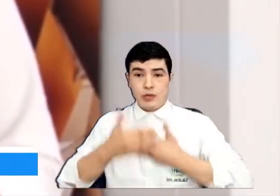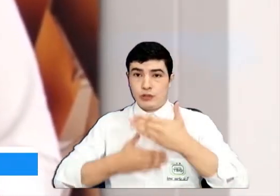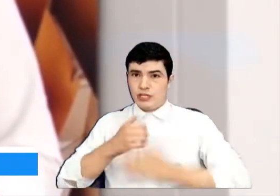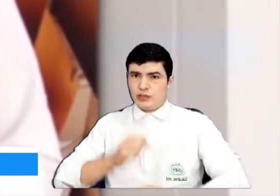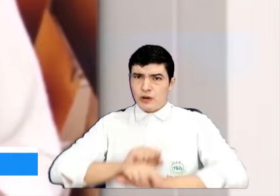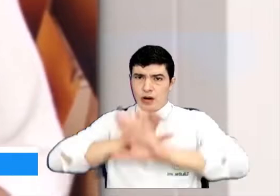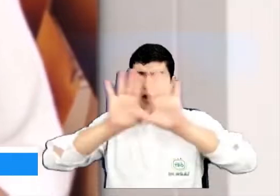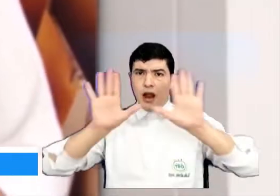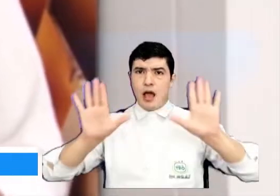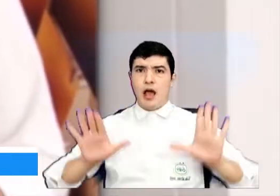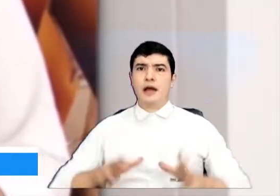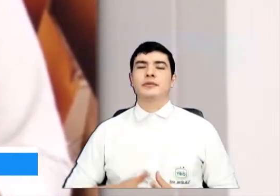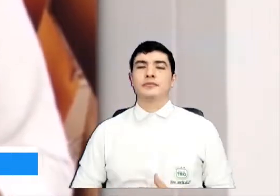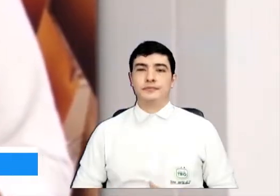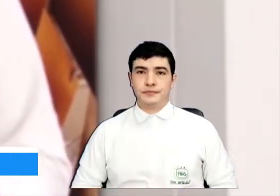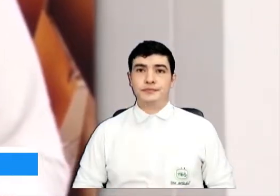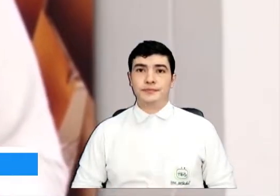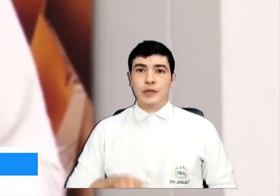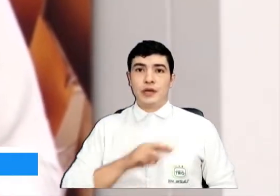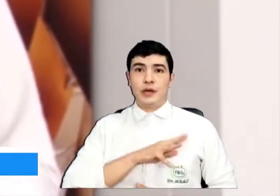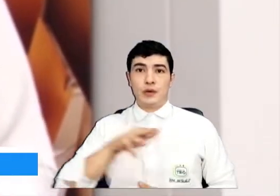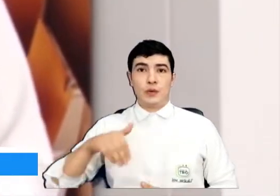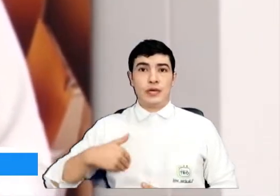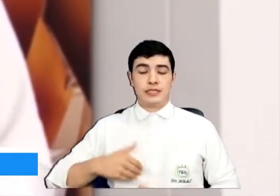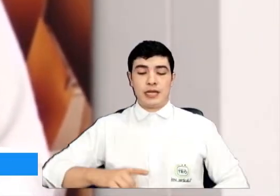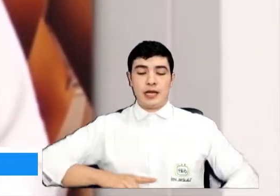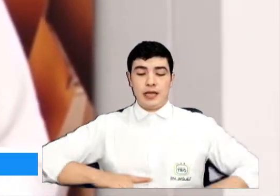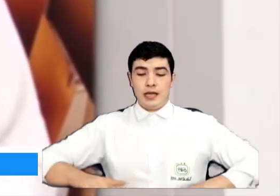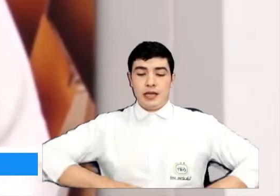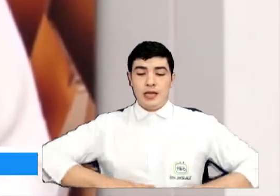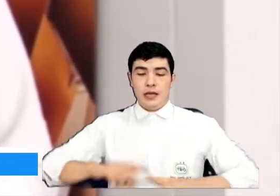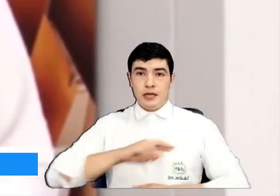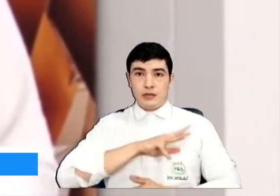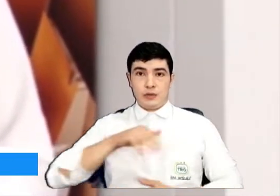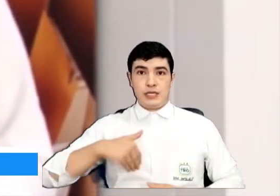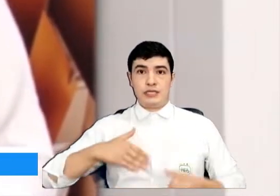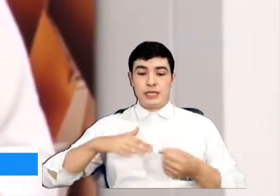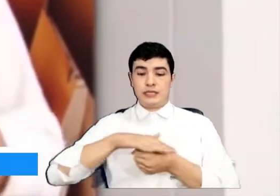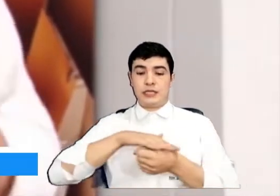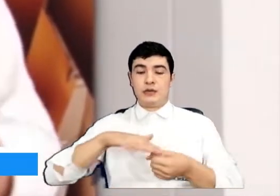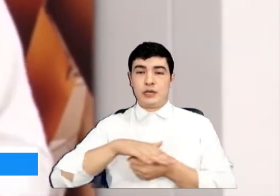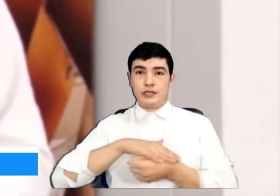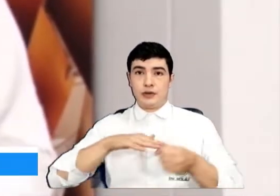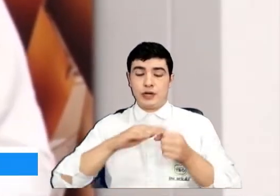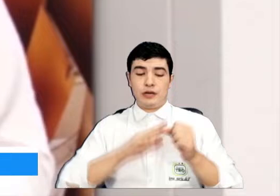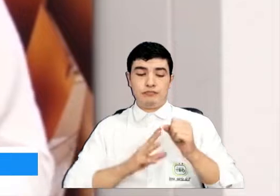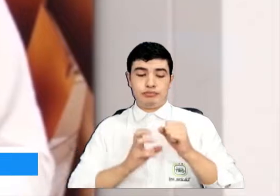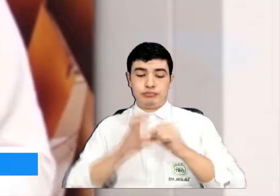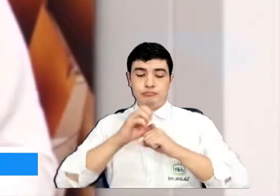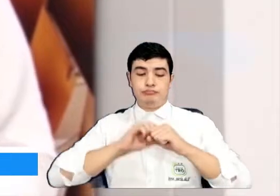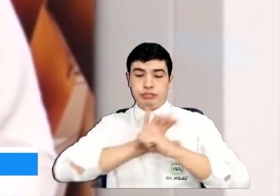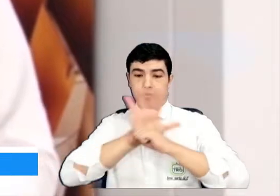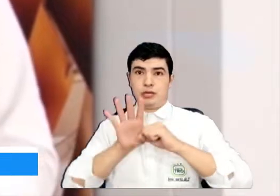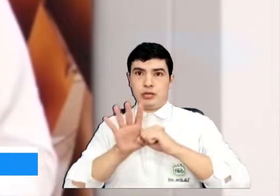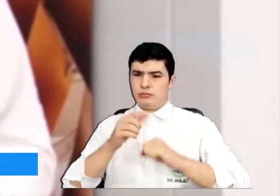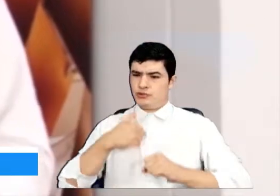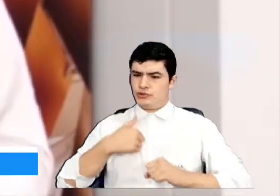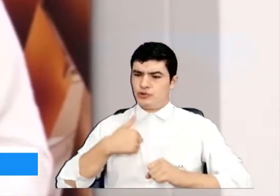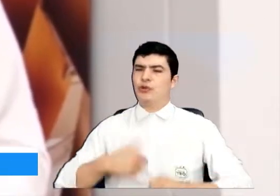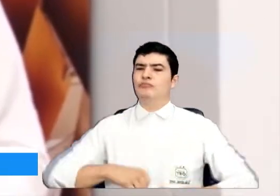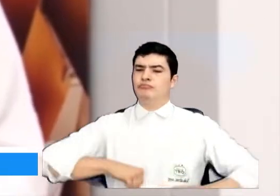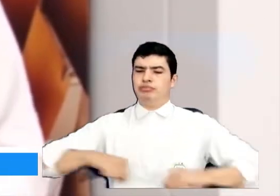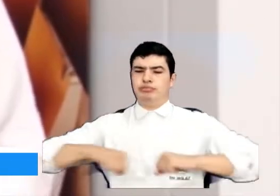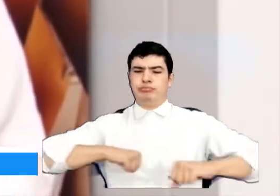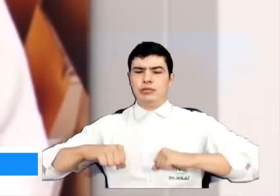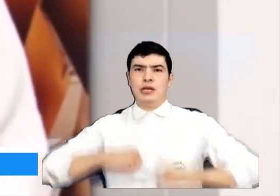total responsabilidad y total transparencia frente a los procesos de contratación. Que también quiero decirles que no tenemos